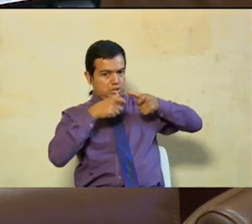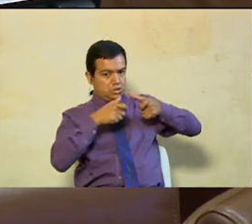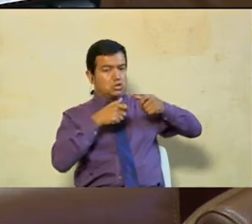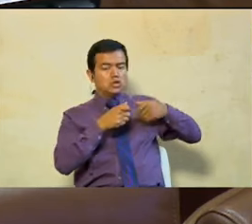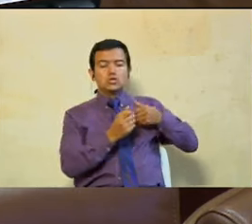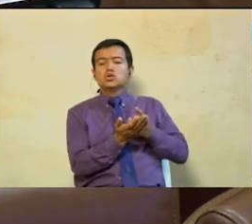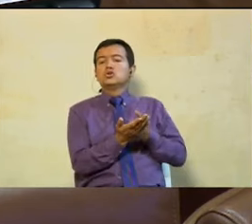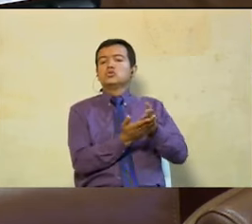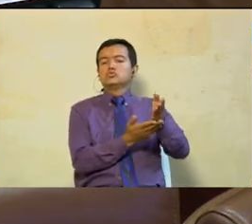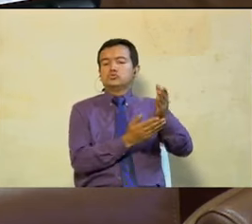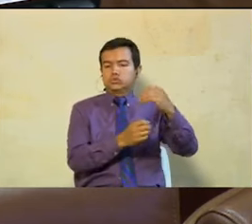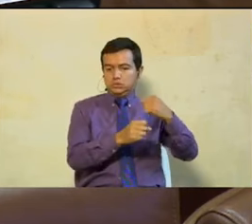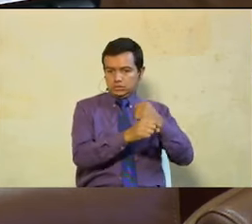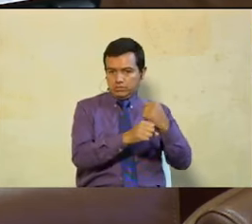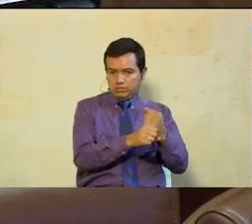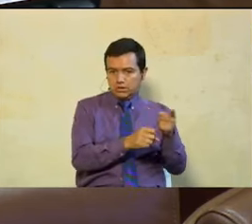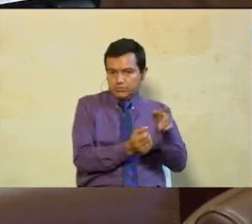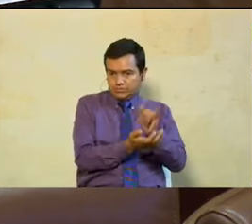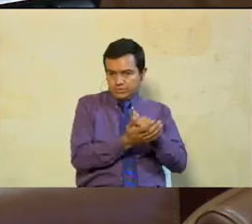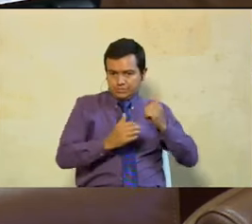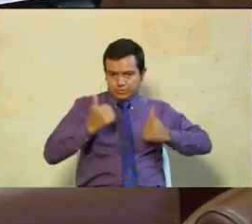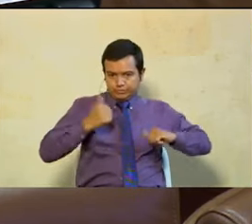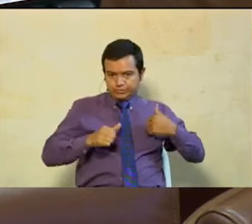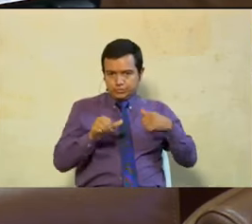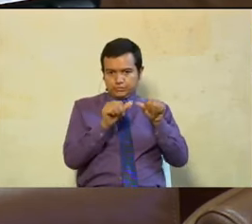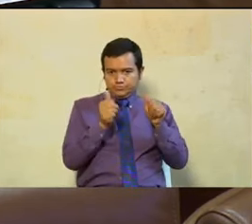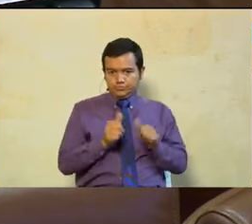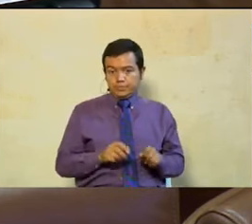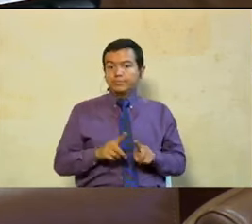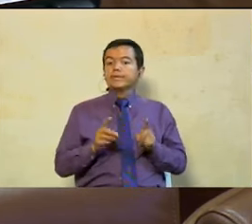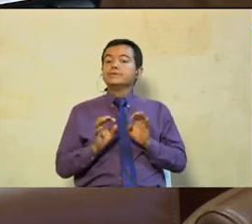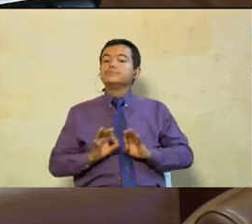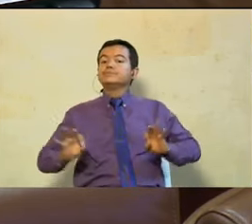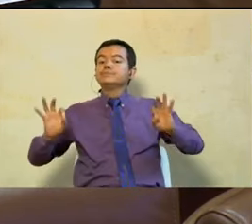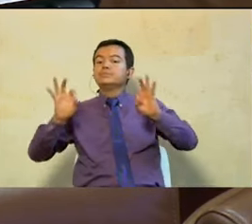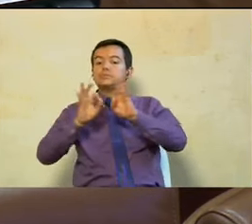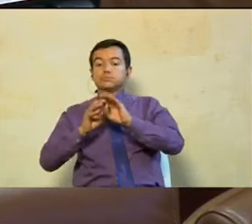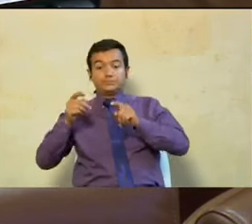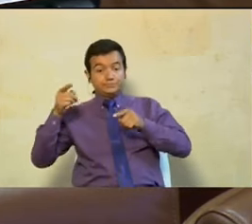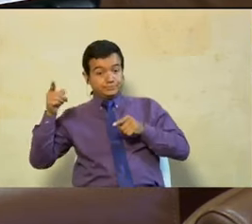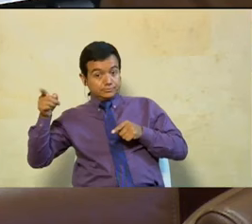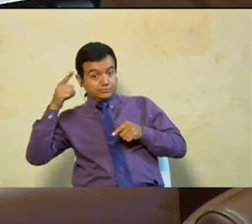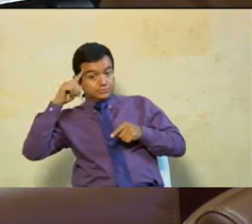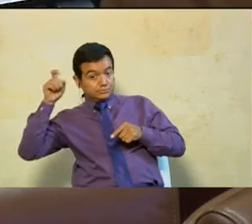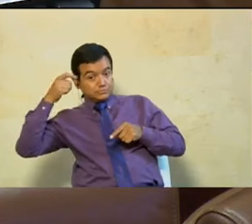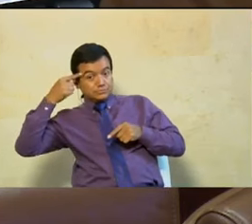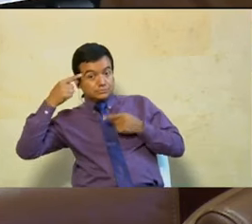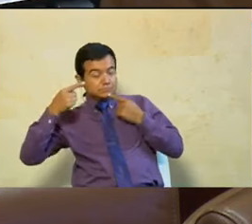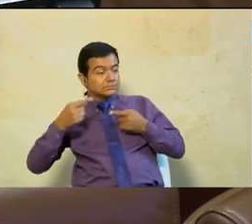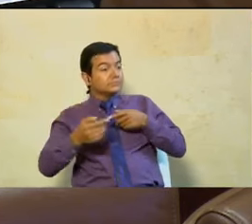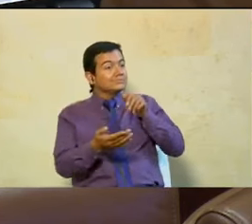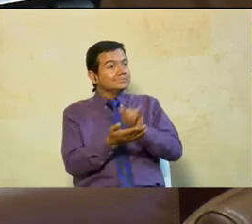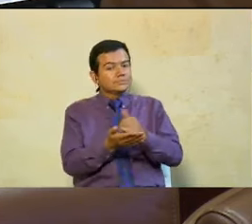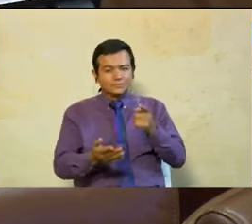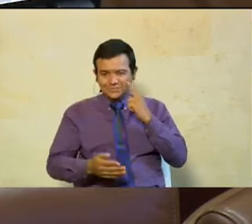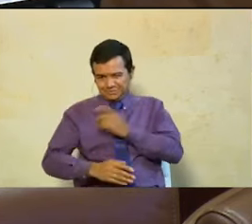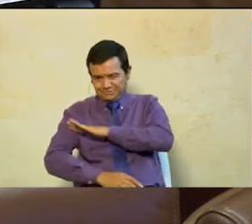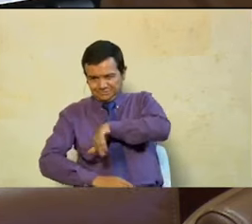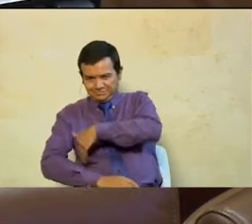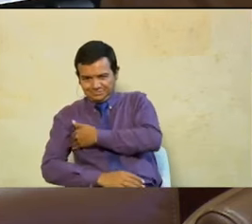práctica Pero también es cierto que el gobierno nacional les está negando la posibilidad a través del